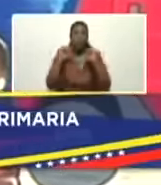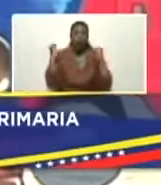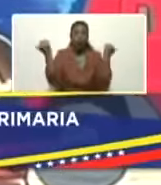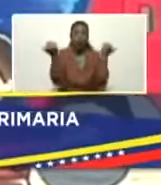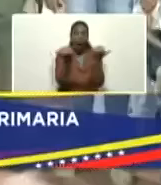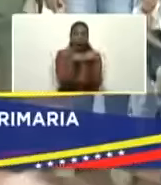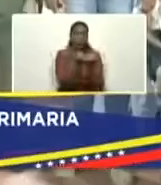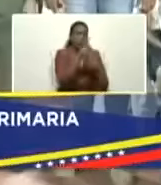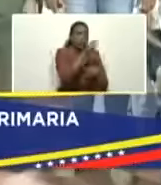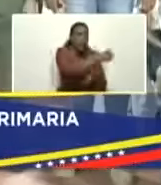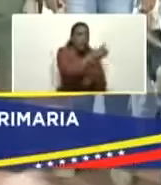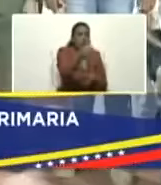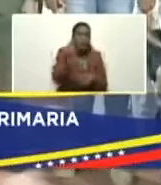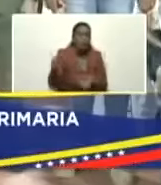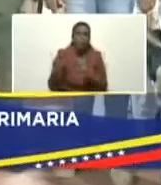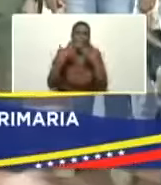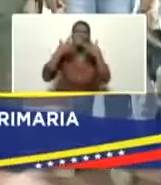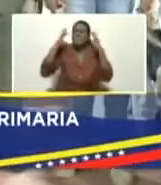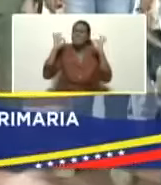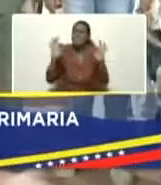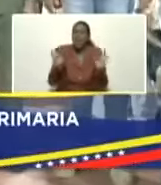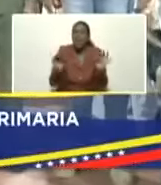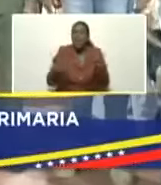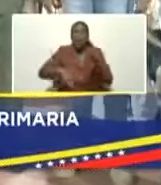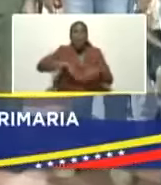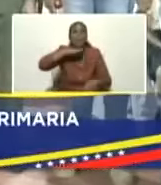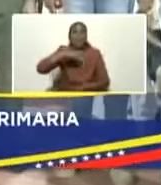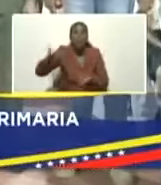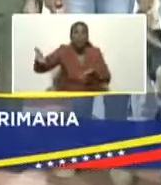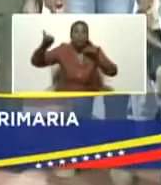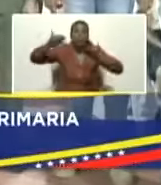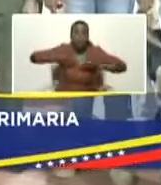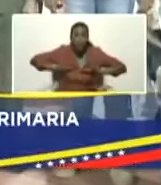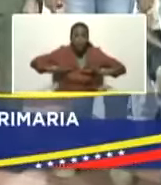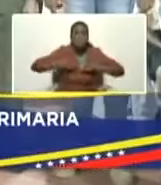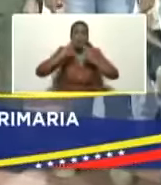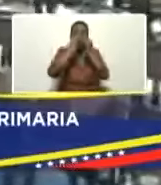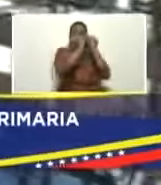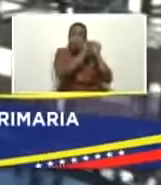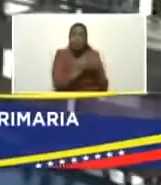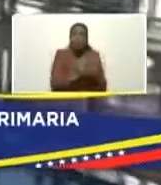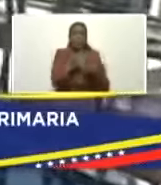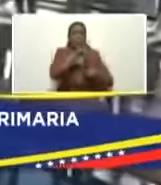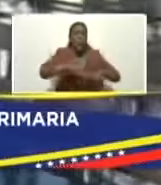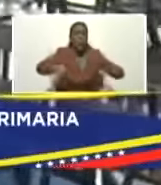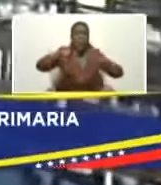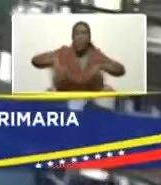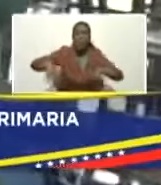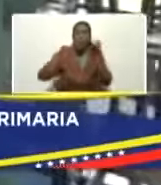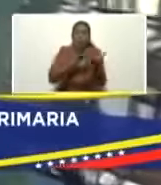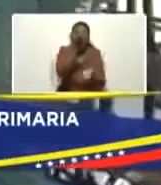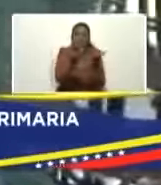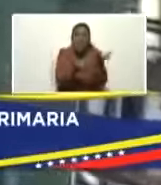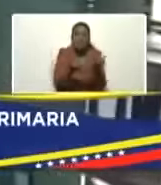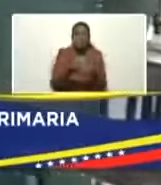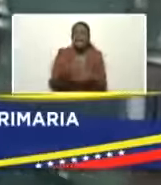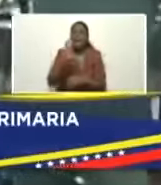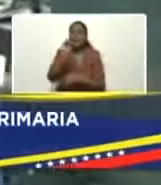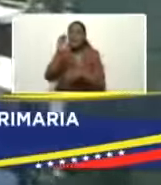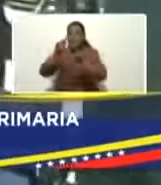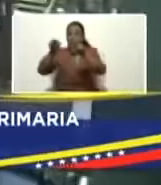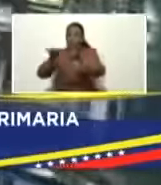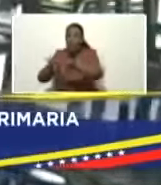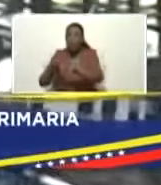han sido atendidas y lo más maravilloso es la dotación que usted ha enviado para recuperar todos los espacios de cocina, el CEVIC,